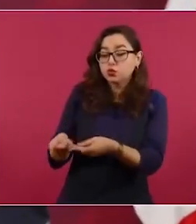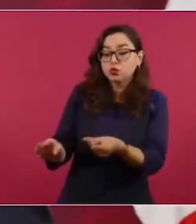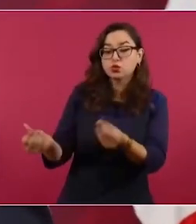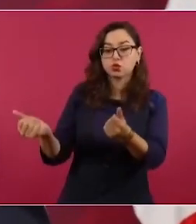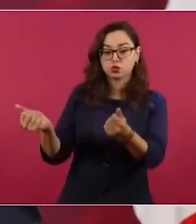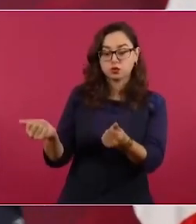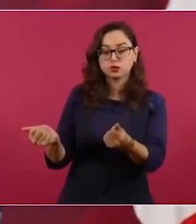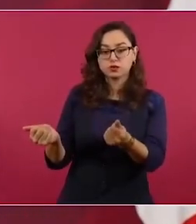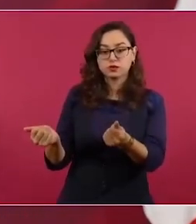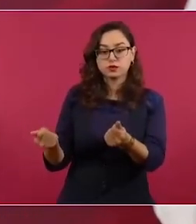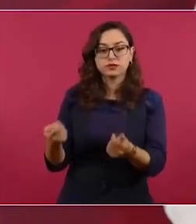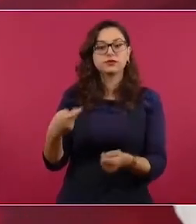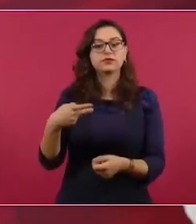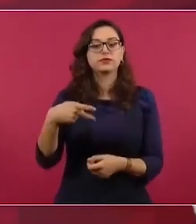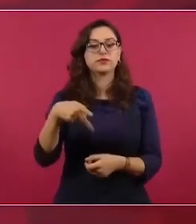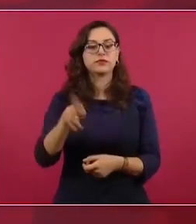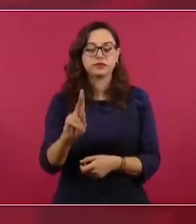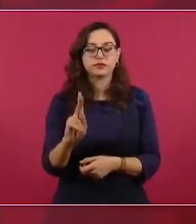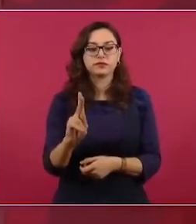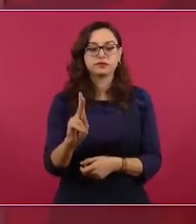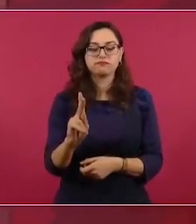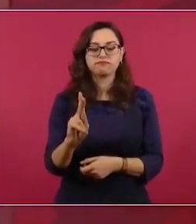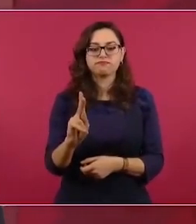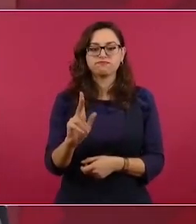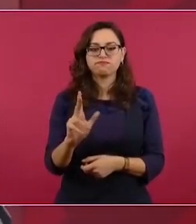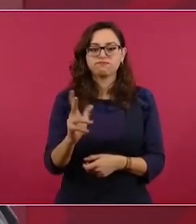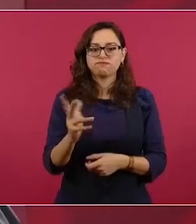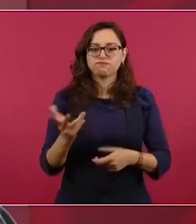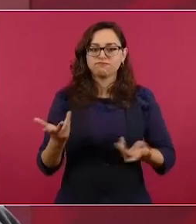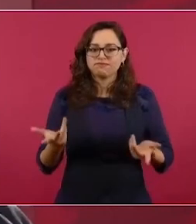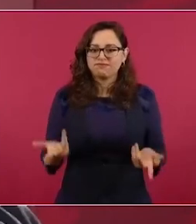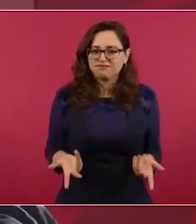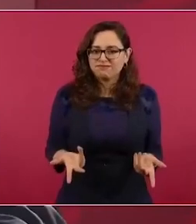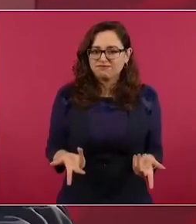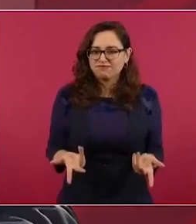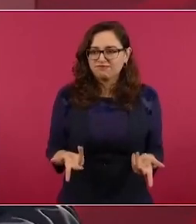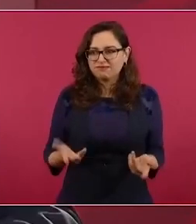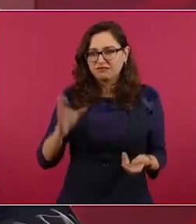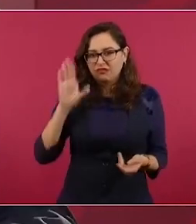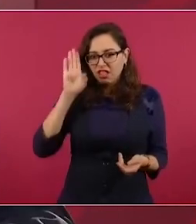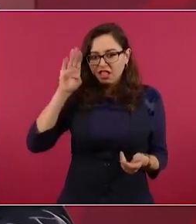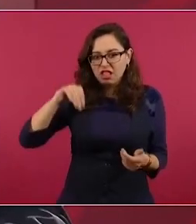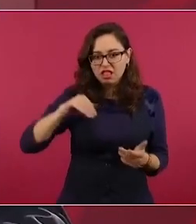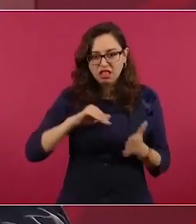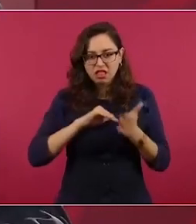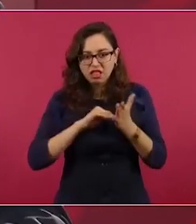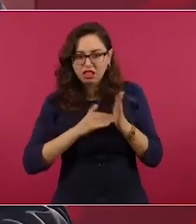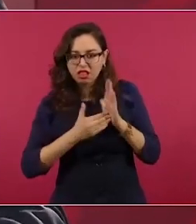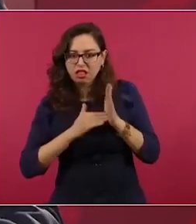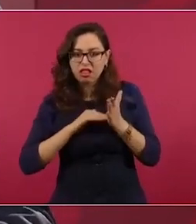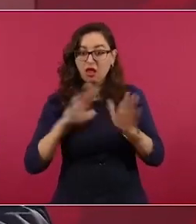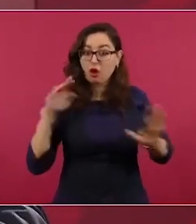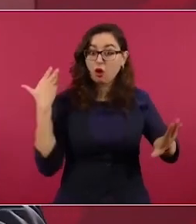el hacer o pretender una chicanada de esas,